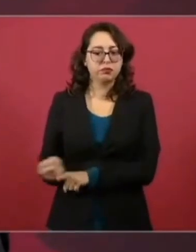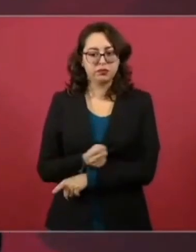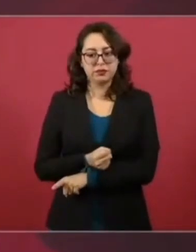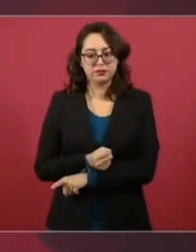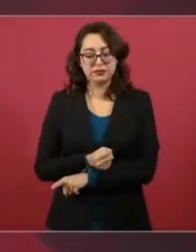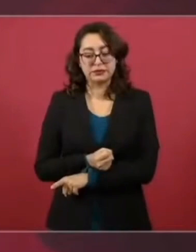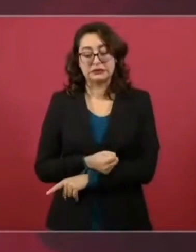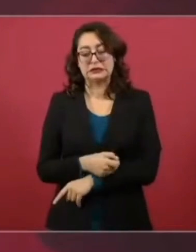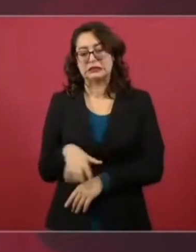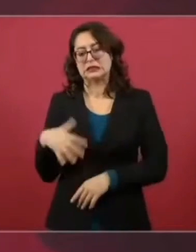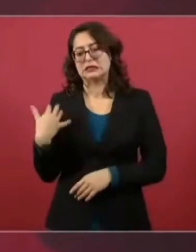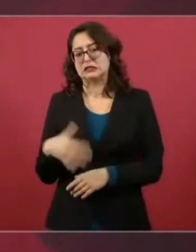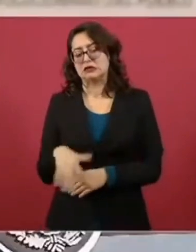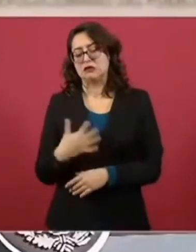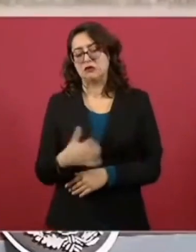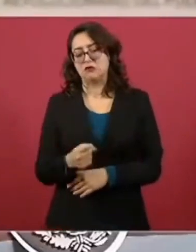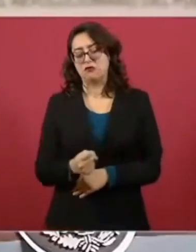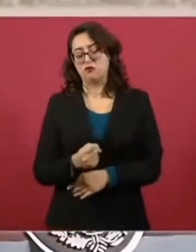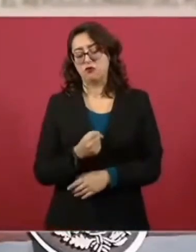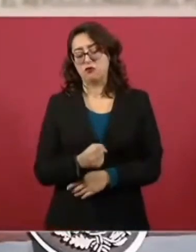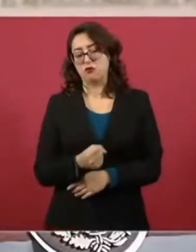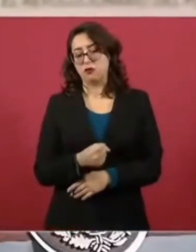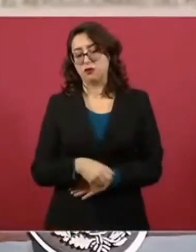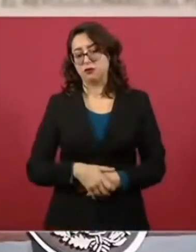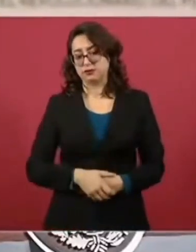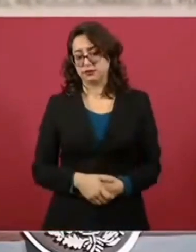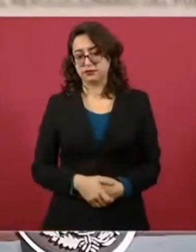De los dos que